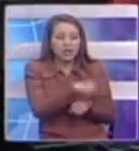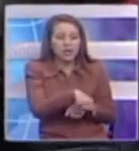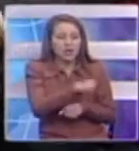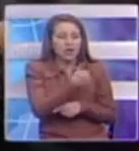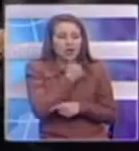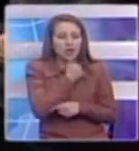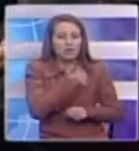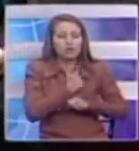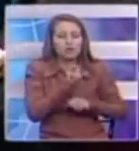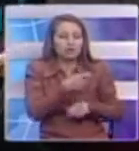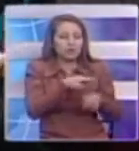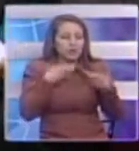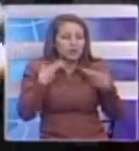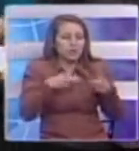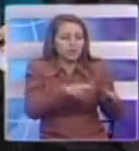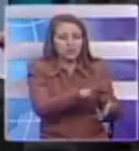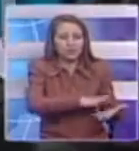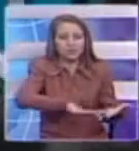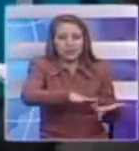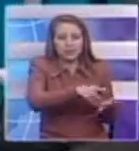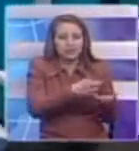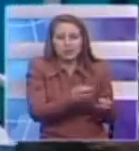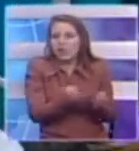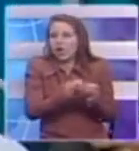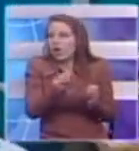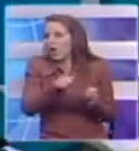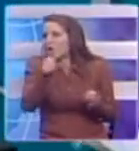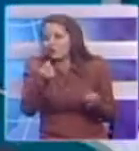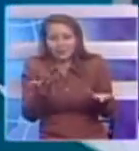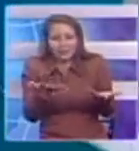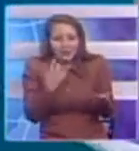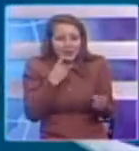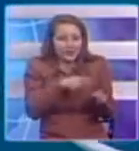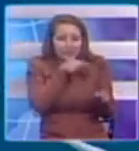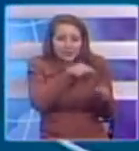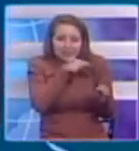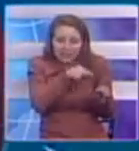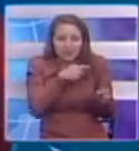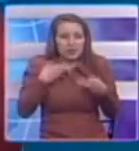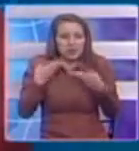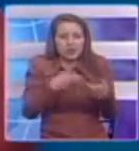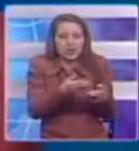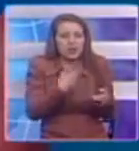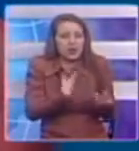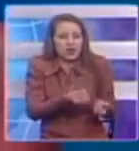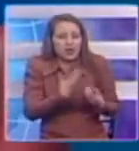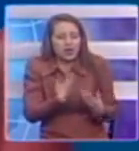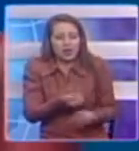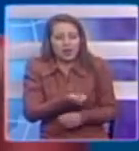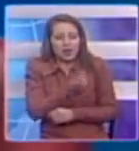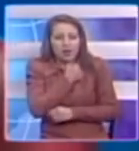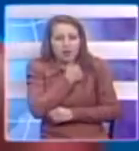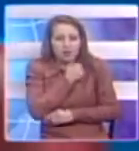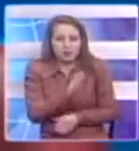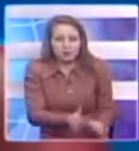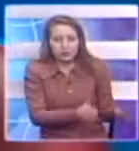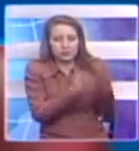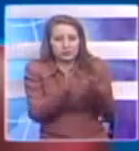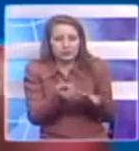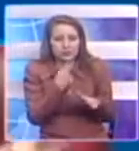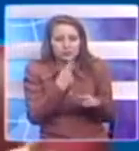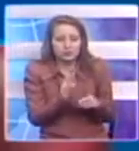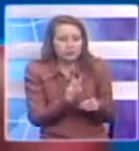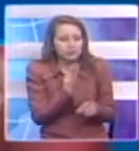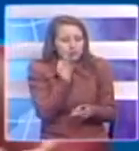nuestra viene del río, o sea, no hay ninguna otra más fuente que esa. Y es bueno, por el otro lado, o sea, si le voy a sacar el